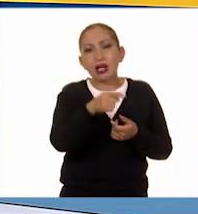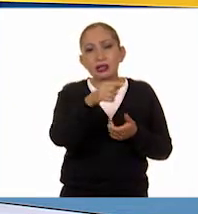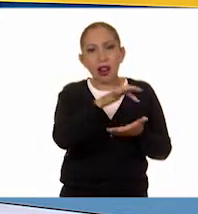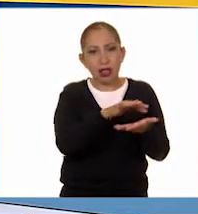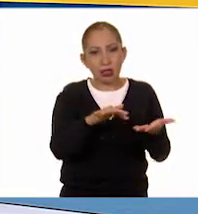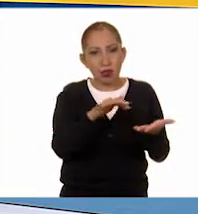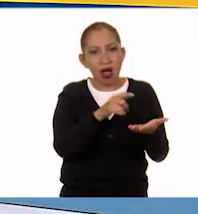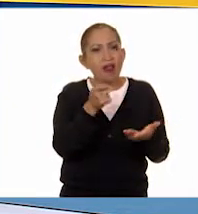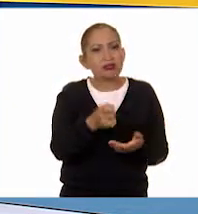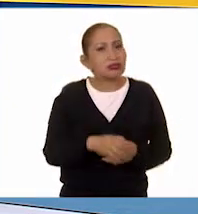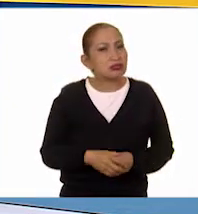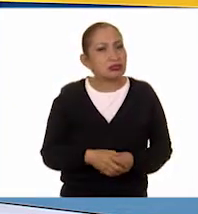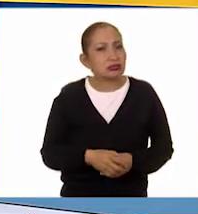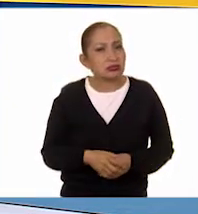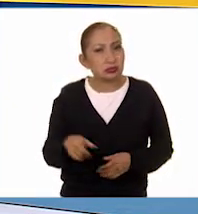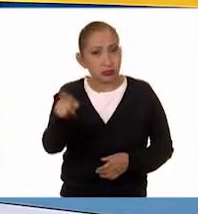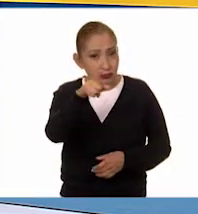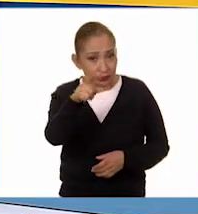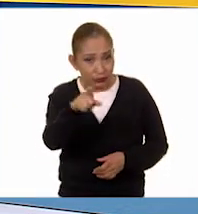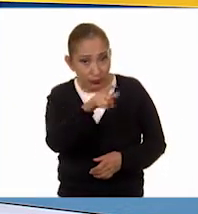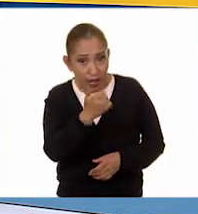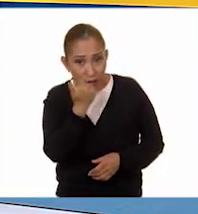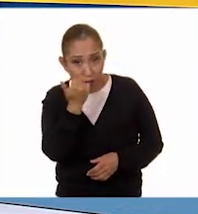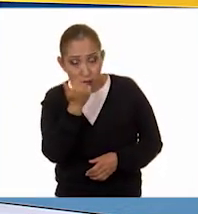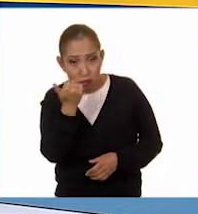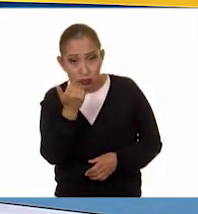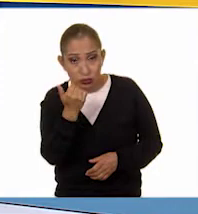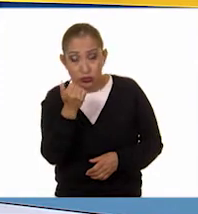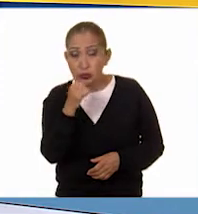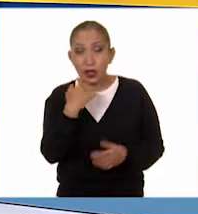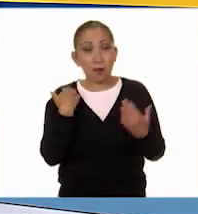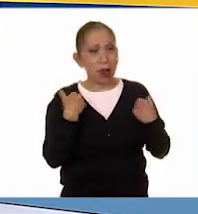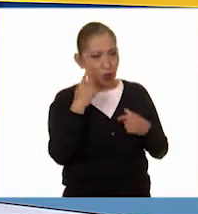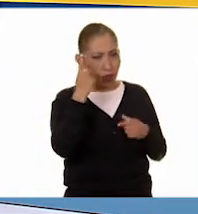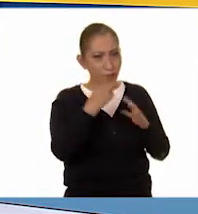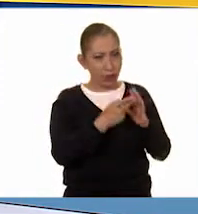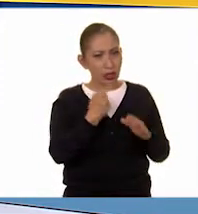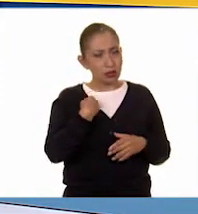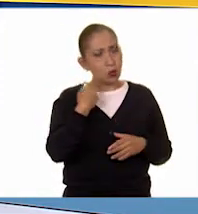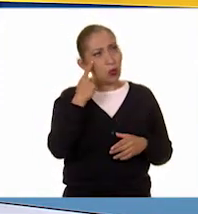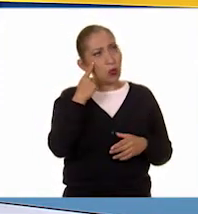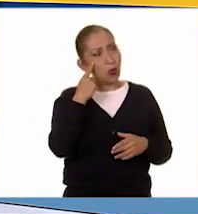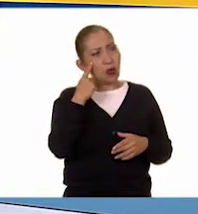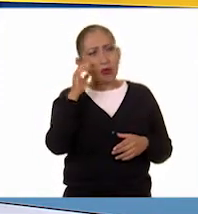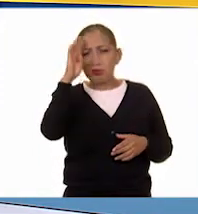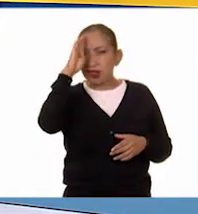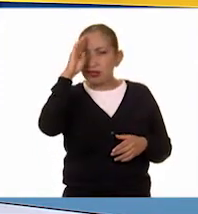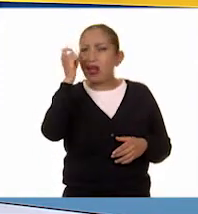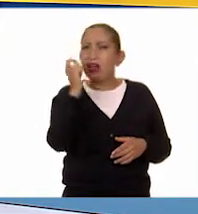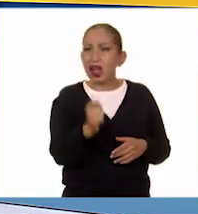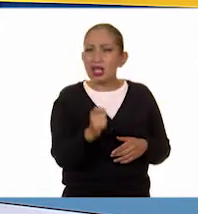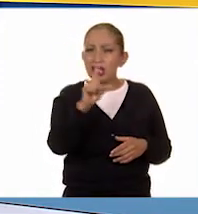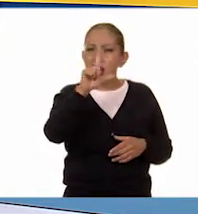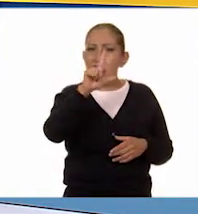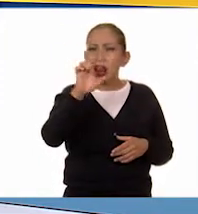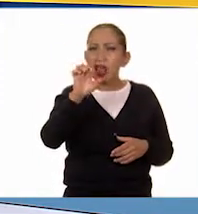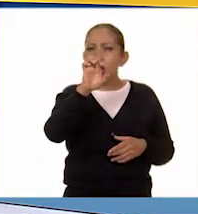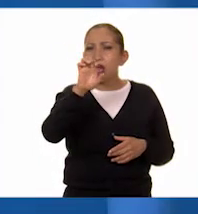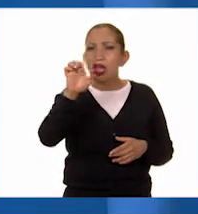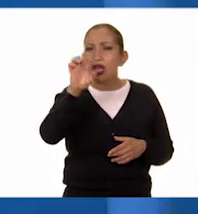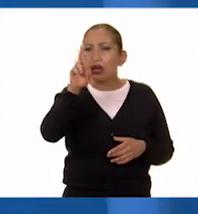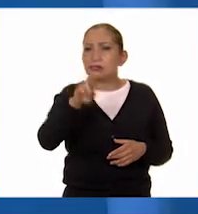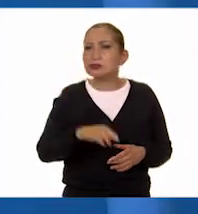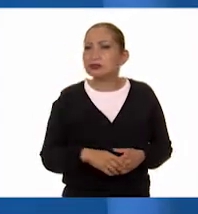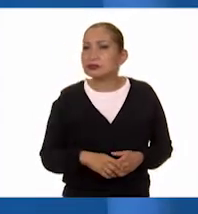leer. Estudiantes en casa, María, ¿alguna vez se han detenido a pensar qué es leer?